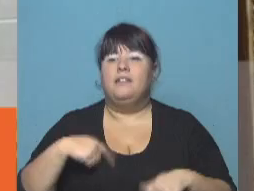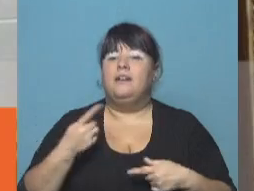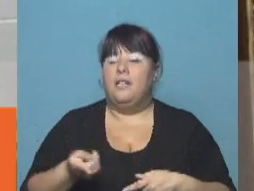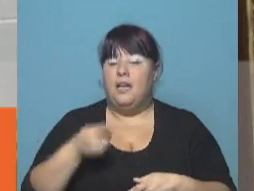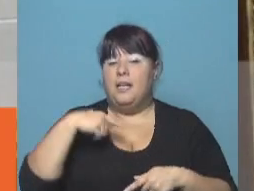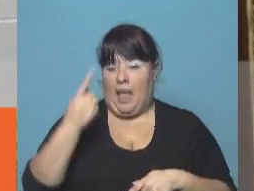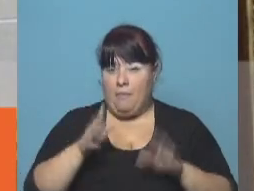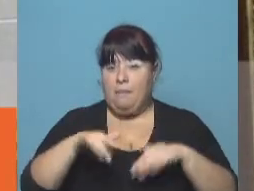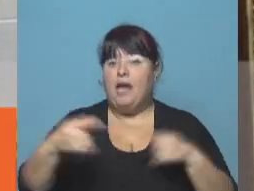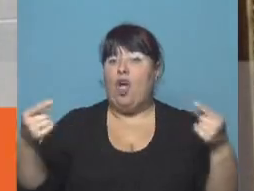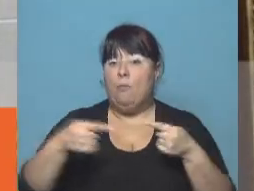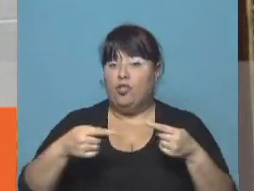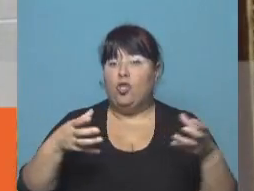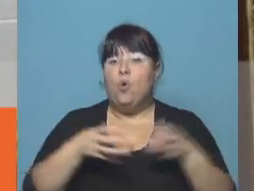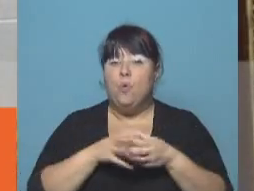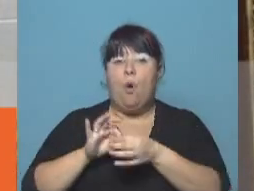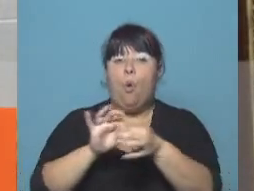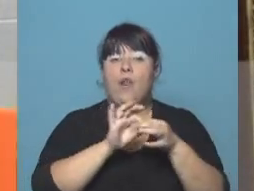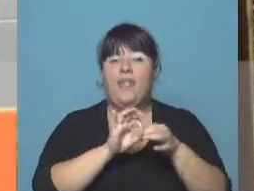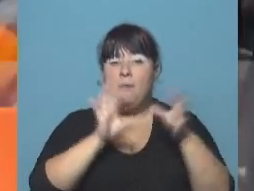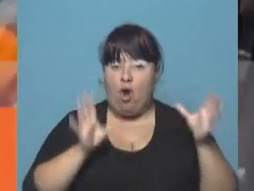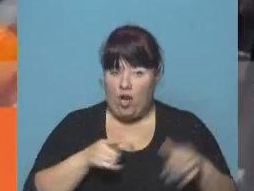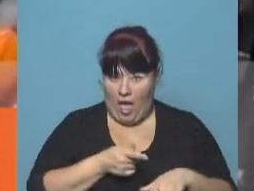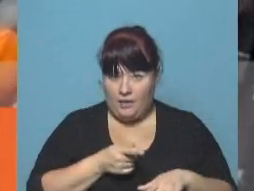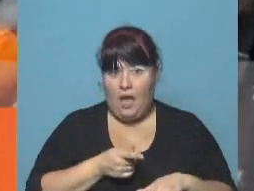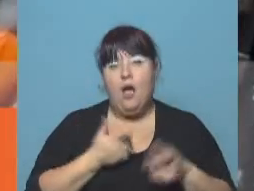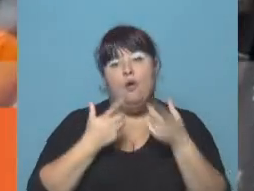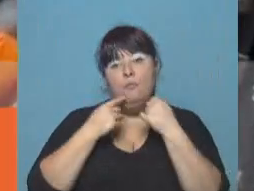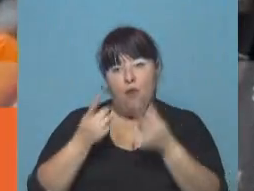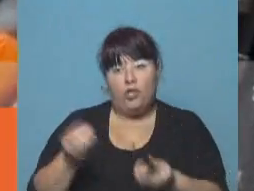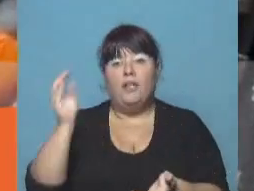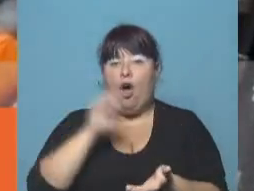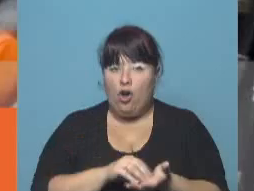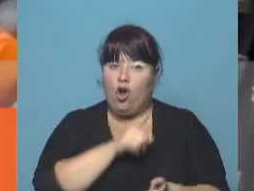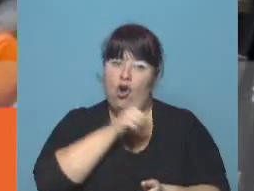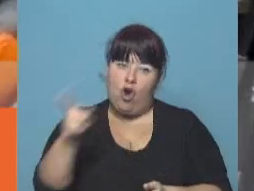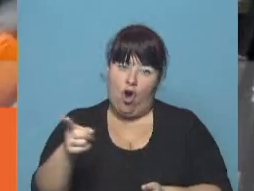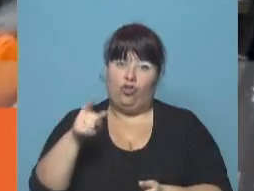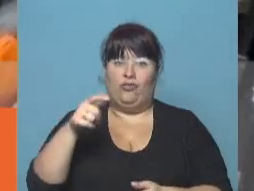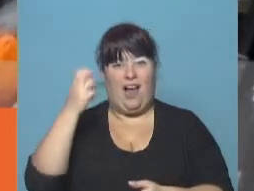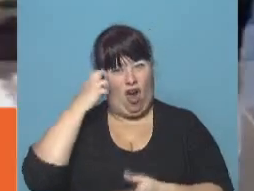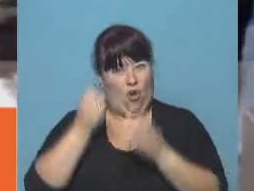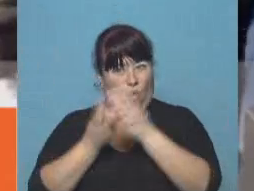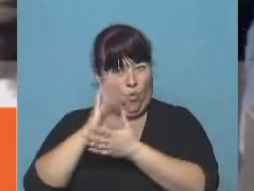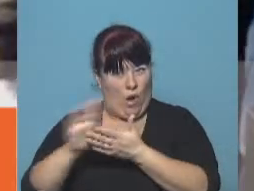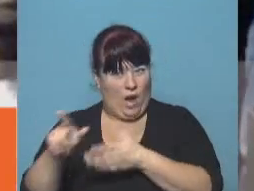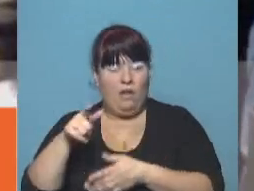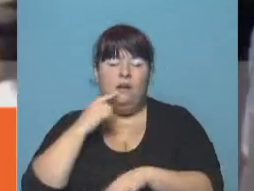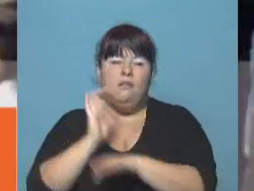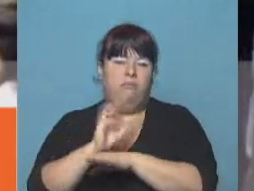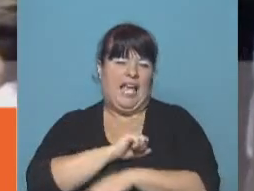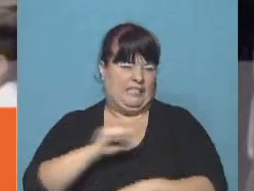También marchará la opositora Mesa de la Unidad Democrática para protestar una vez más contra la constituyente, a la que